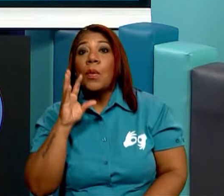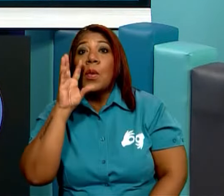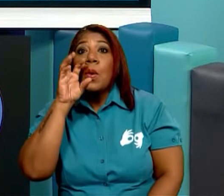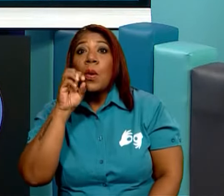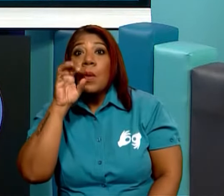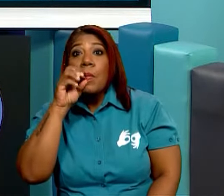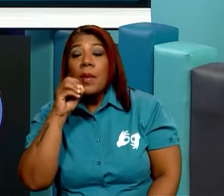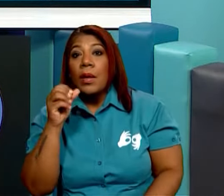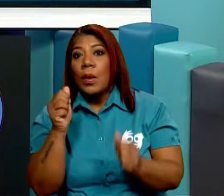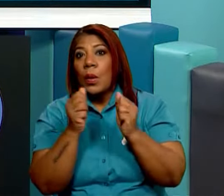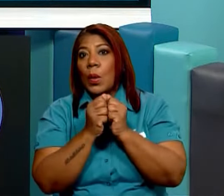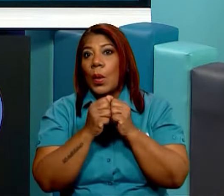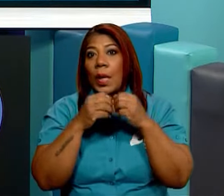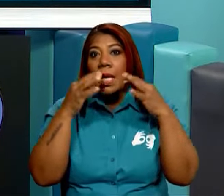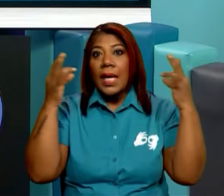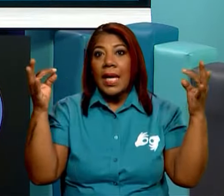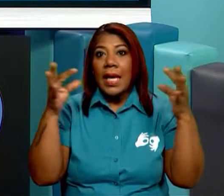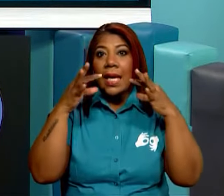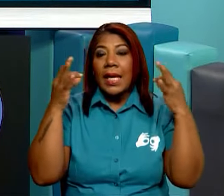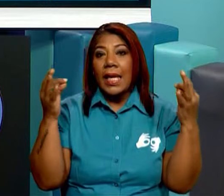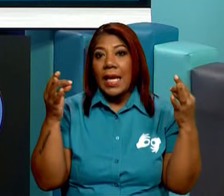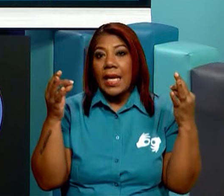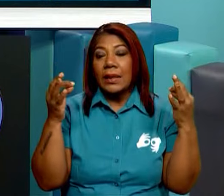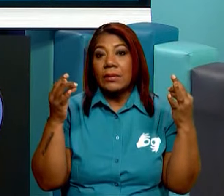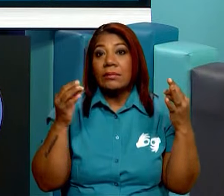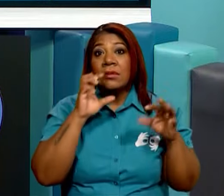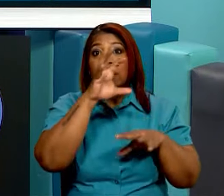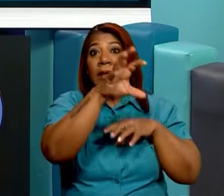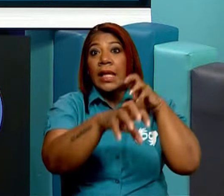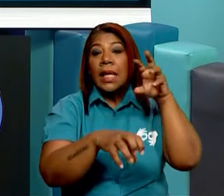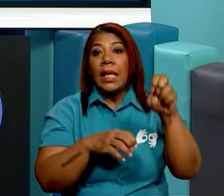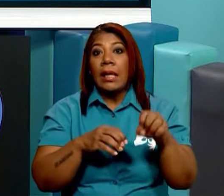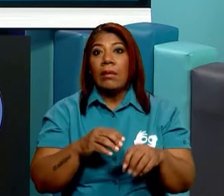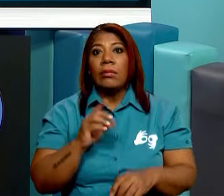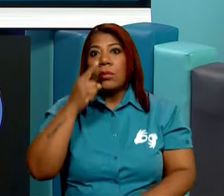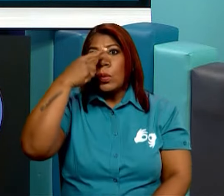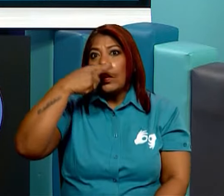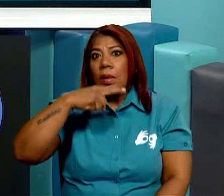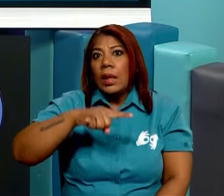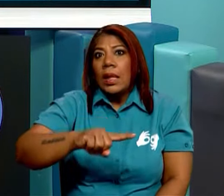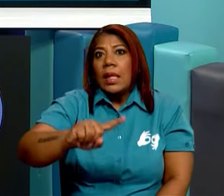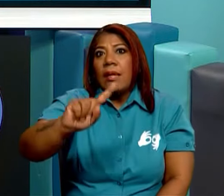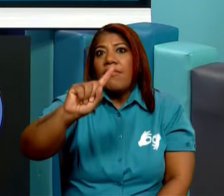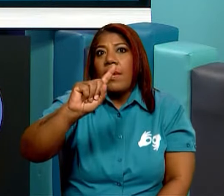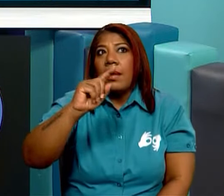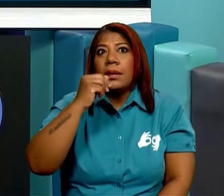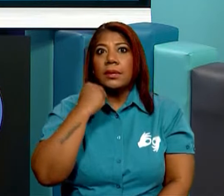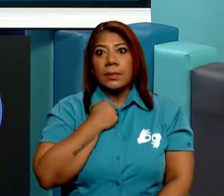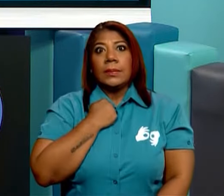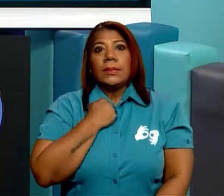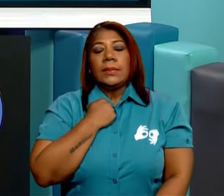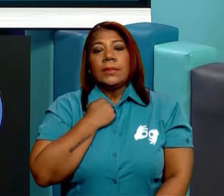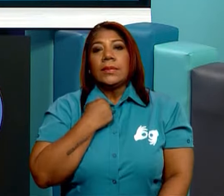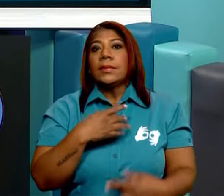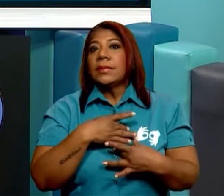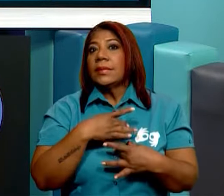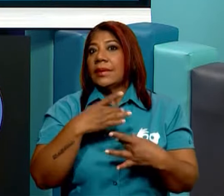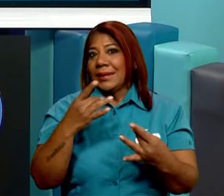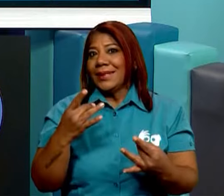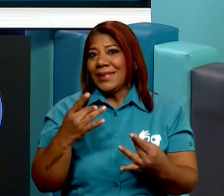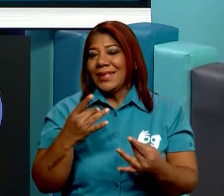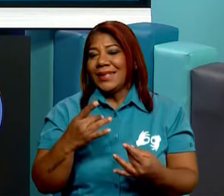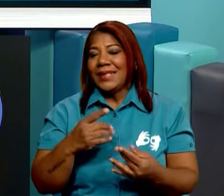gato. ¿Cómo se relaciona? ¿Cómo se relaciona el león con el elefante? Muy interesante. Entonces, la otra semana vamos